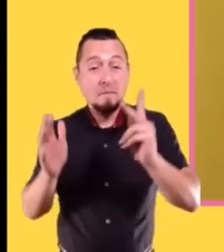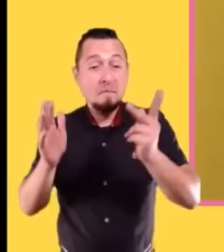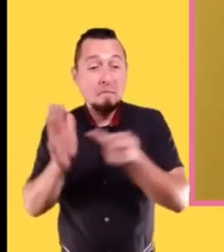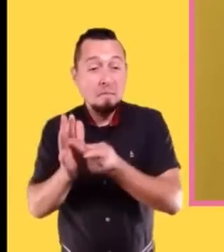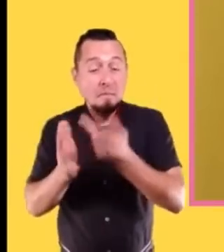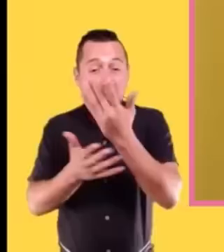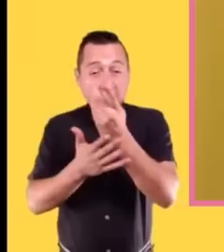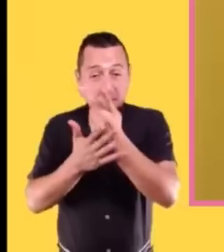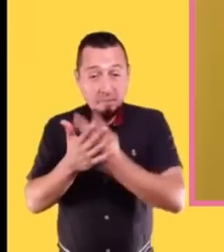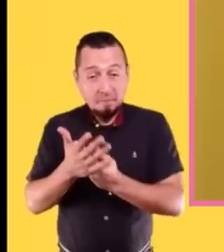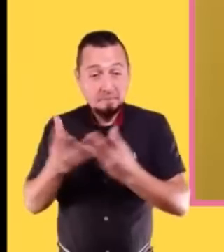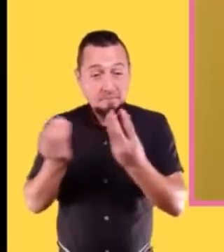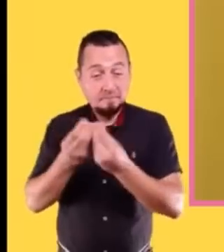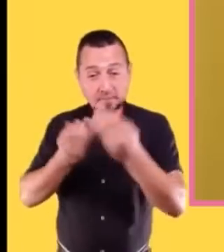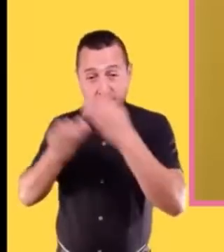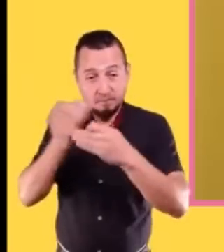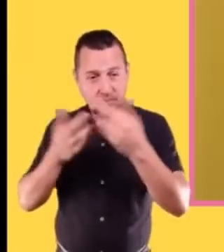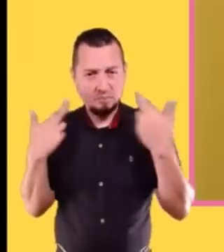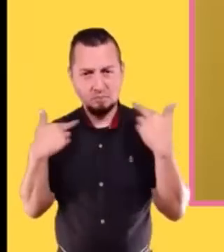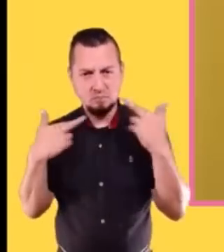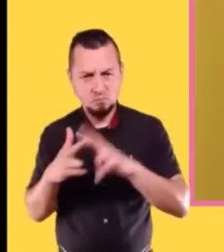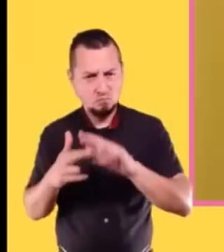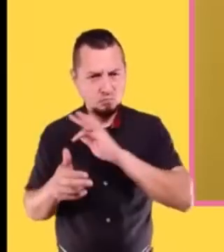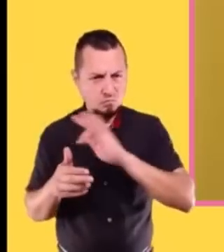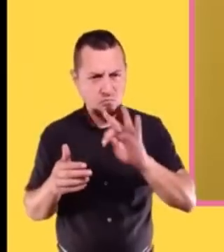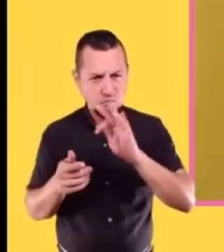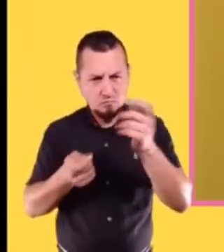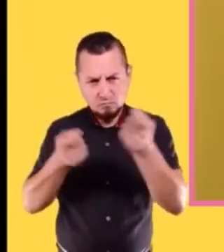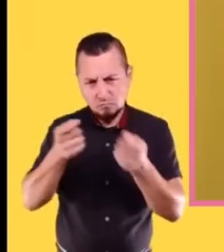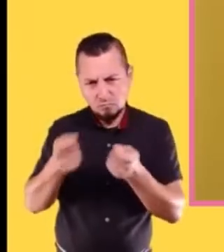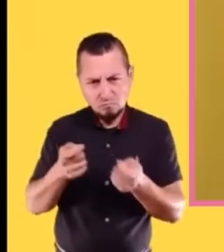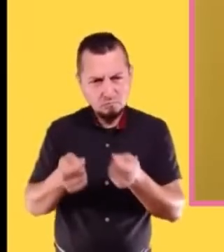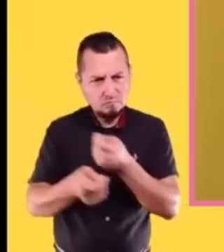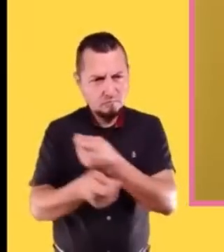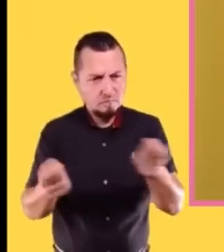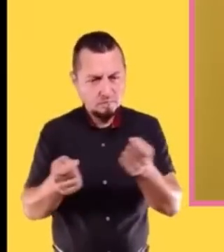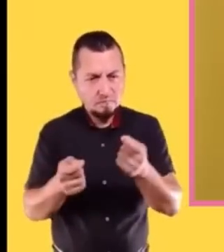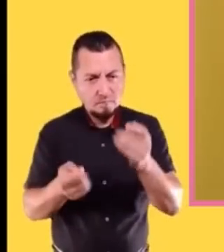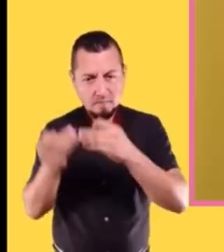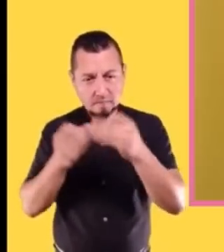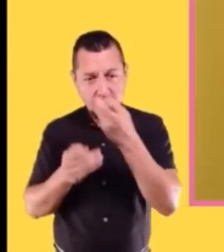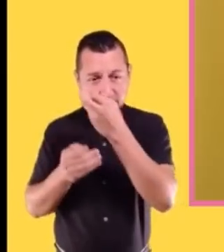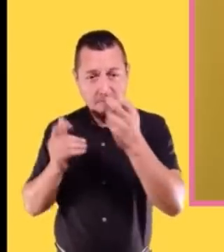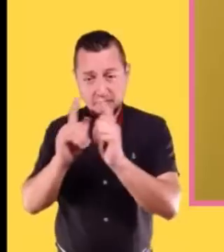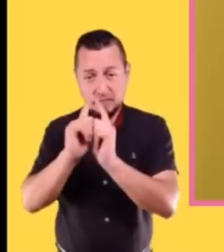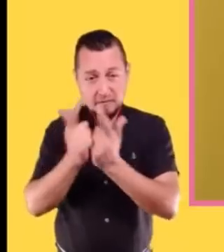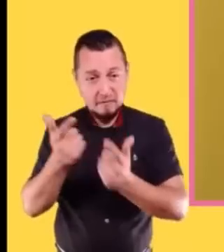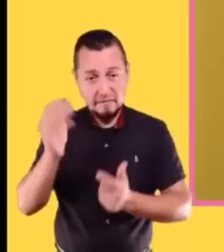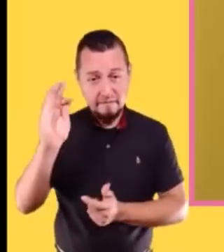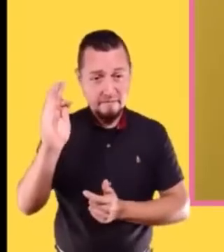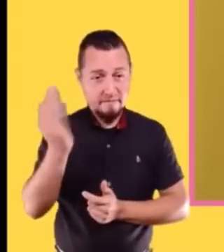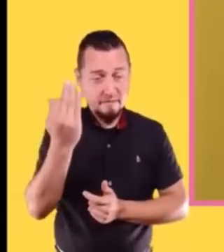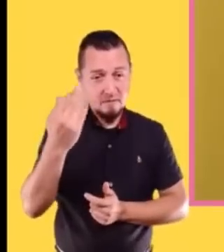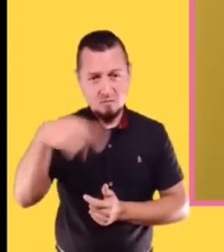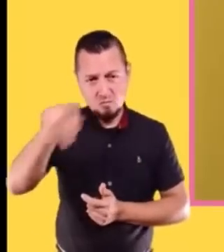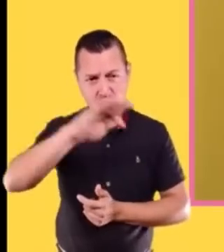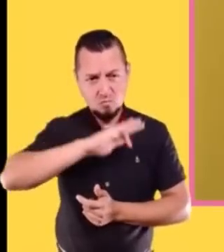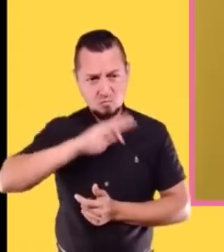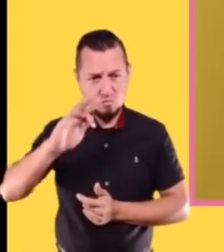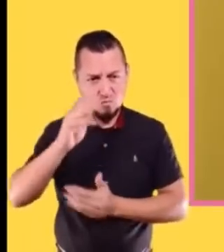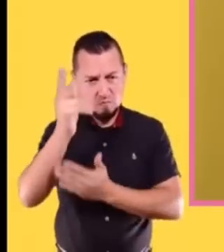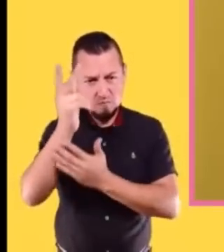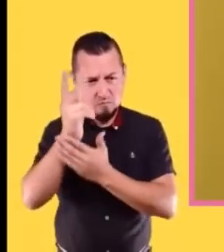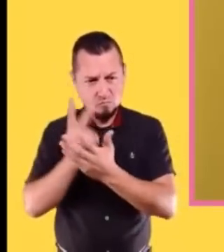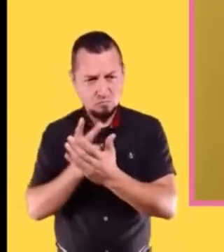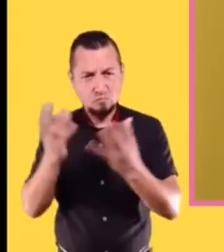ser conocidos, el maestro puede ir incorporando en su planeación elementos que les guste. De hecho, estos libros de texto federales están diseñados como eso, como una especie de